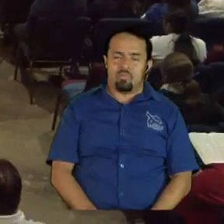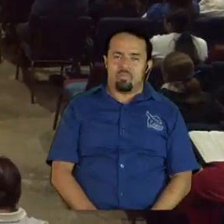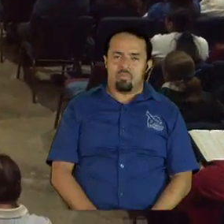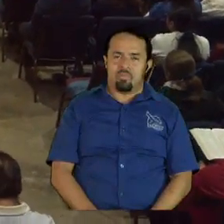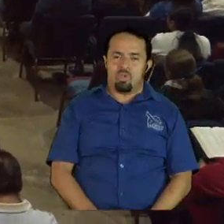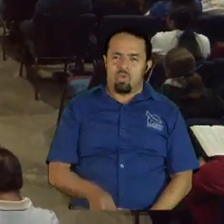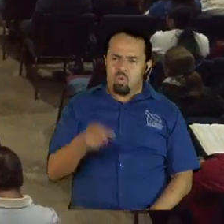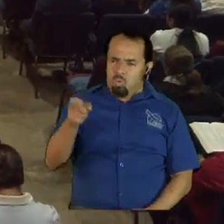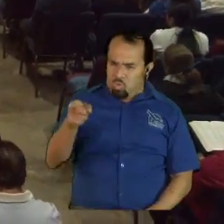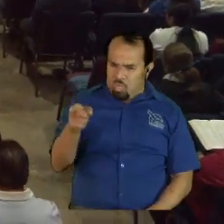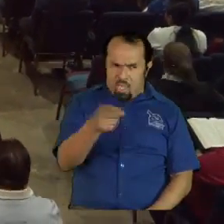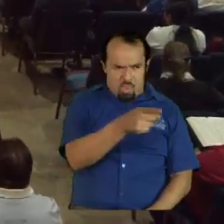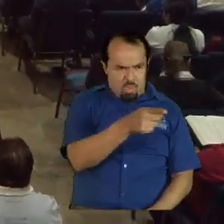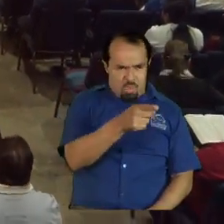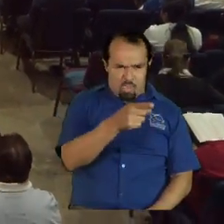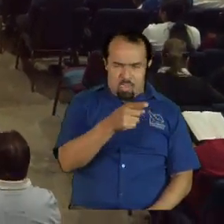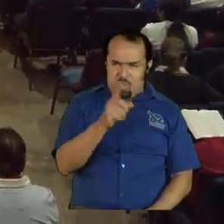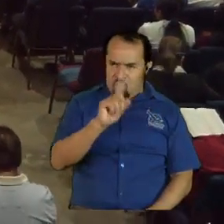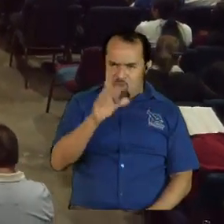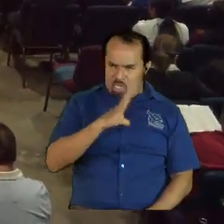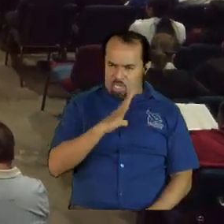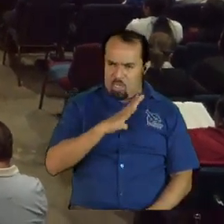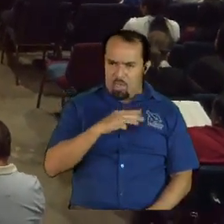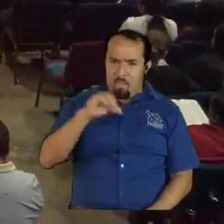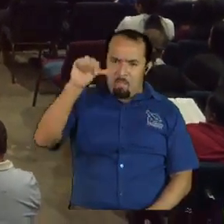No tiene malos pensamientos.